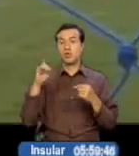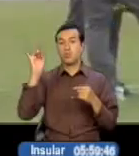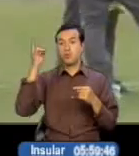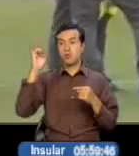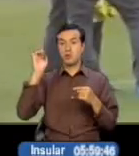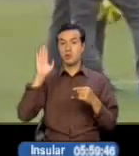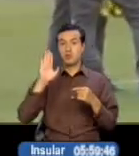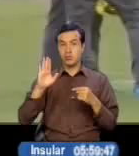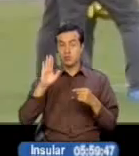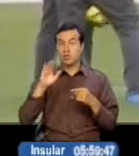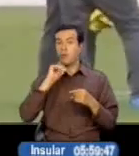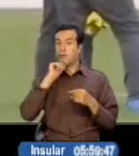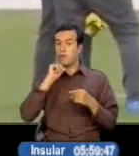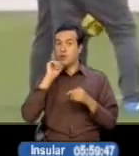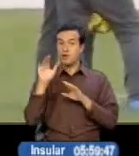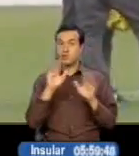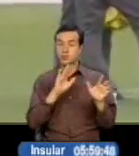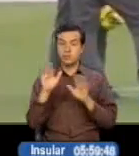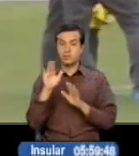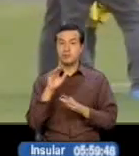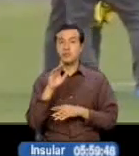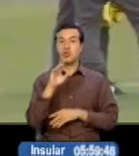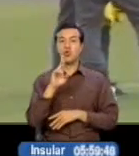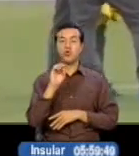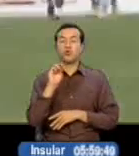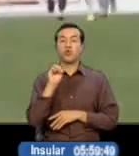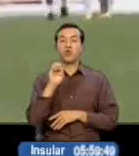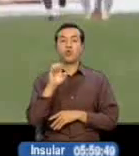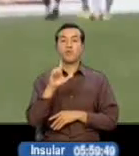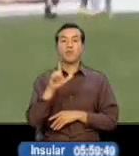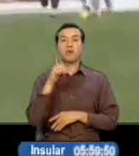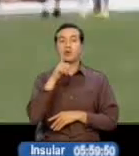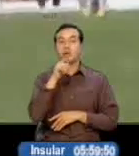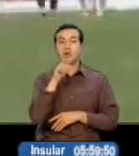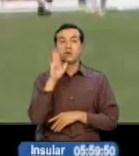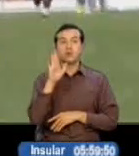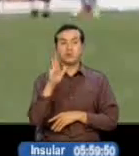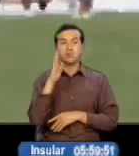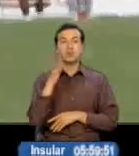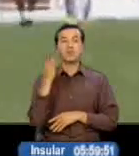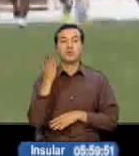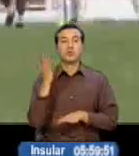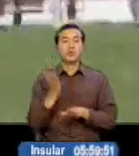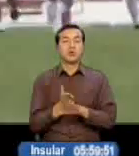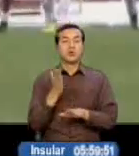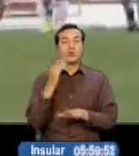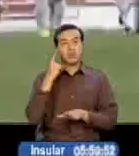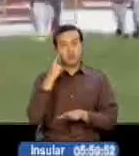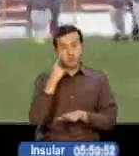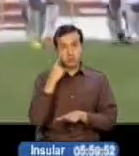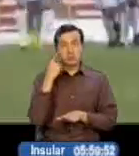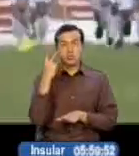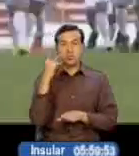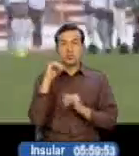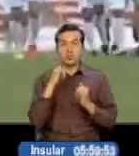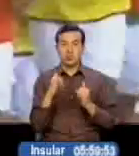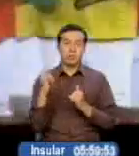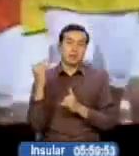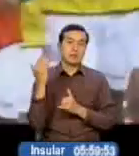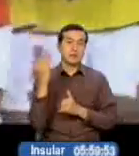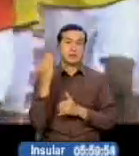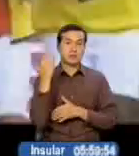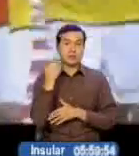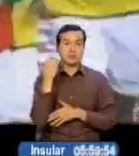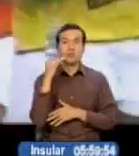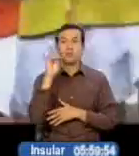Bolivia, no contará con su portero titular, Rommel Quiñones, quien por una rotura de ligamento se perderá estos dos partidos.